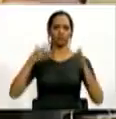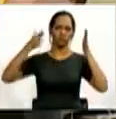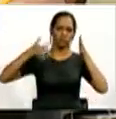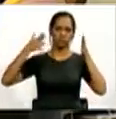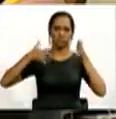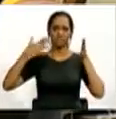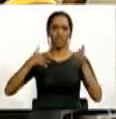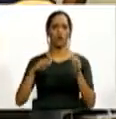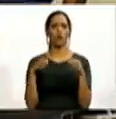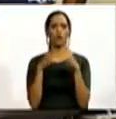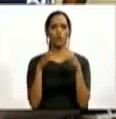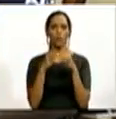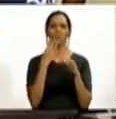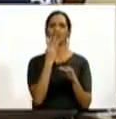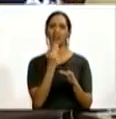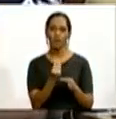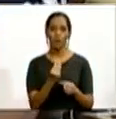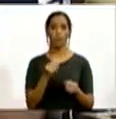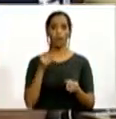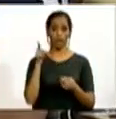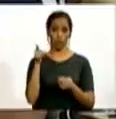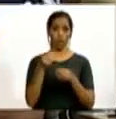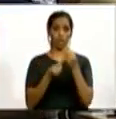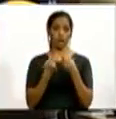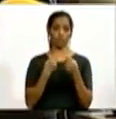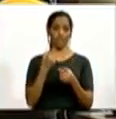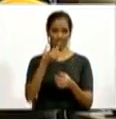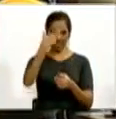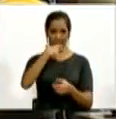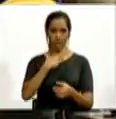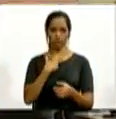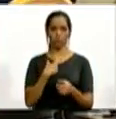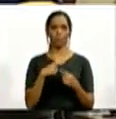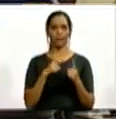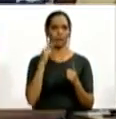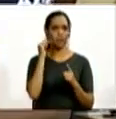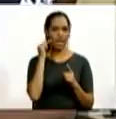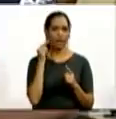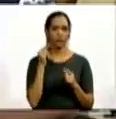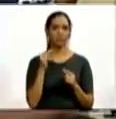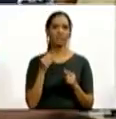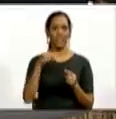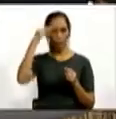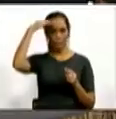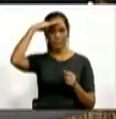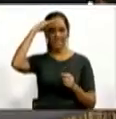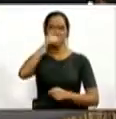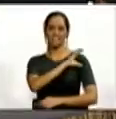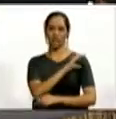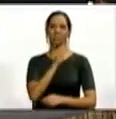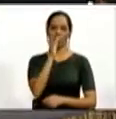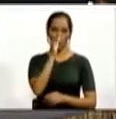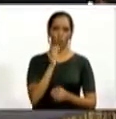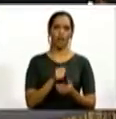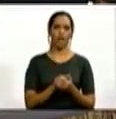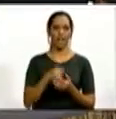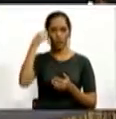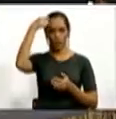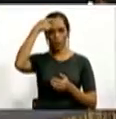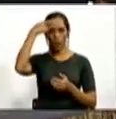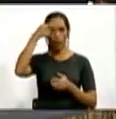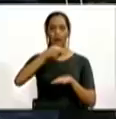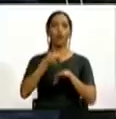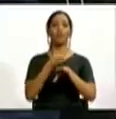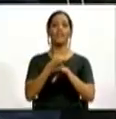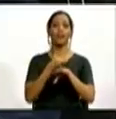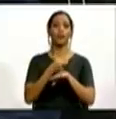comando israelí, o sea, porque ellos hacían la cosa en serio, pero negra de los milicianos si sí se burlan y el gobierno sí no puede agarrar y entrenar